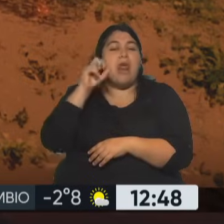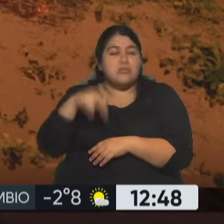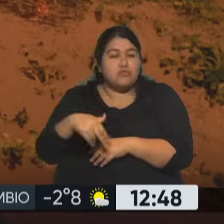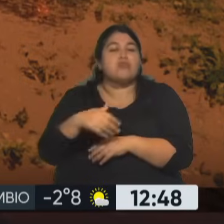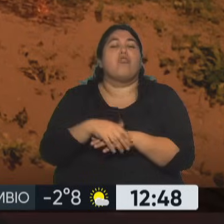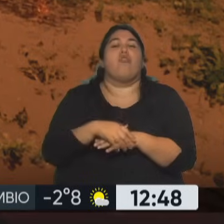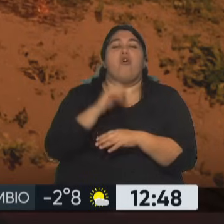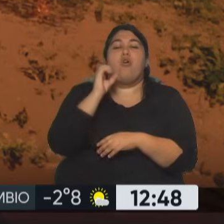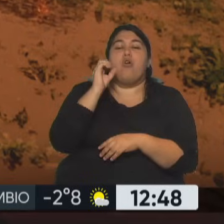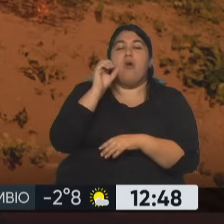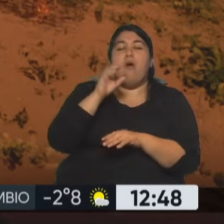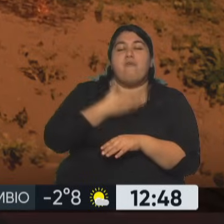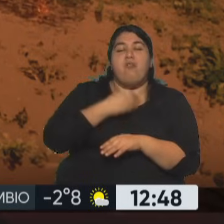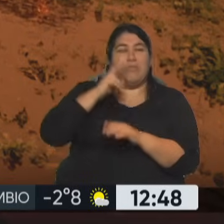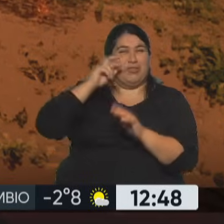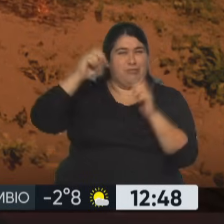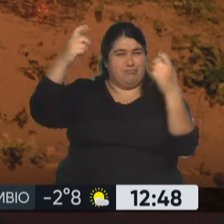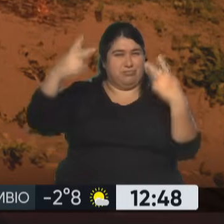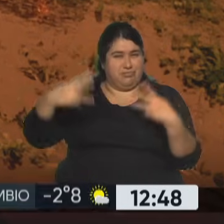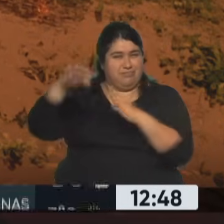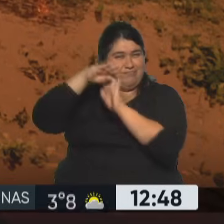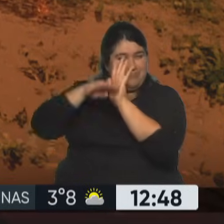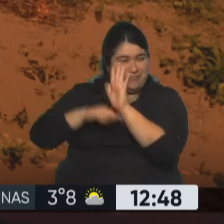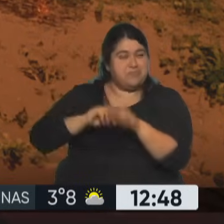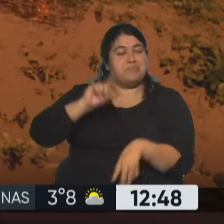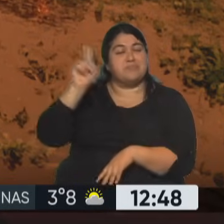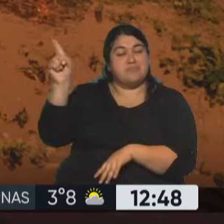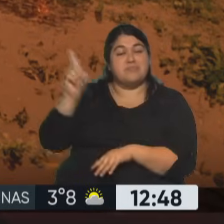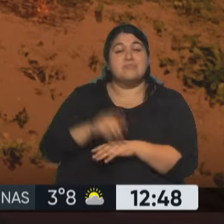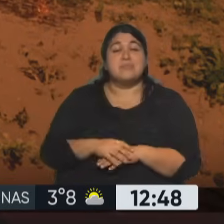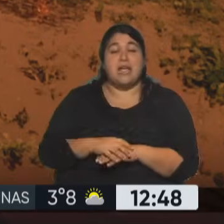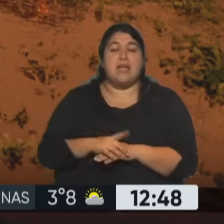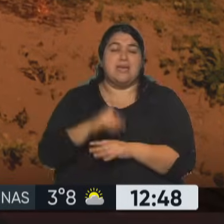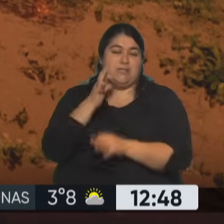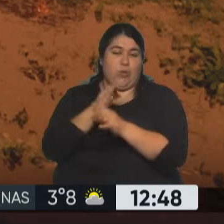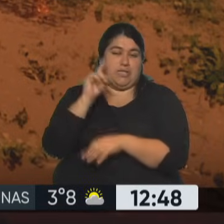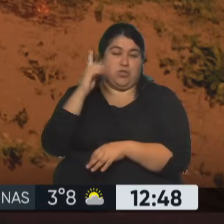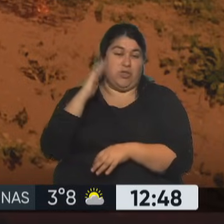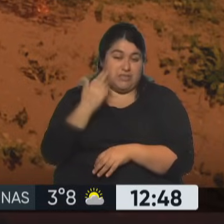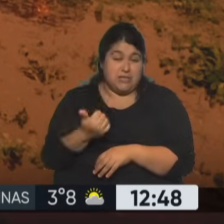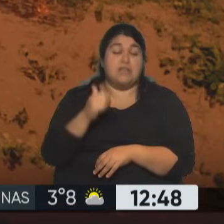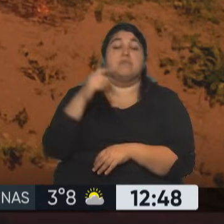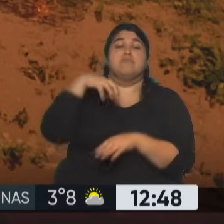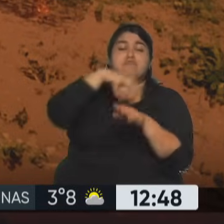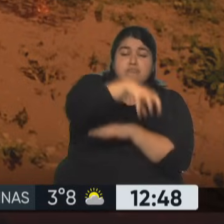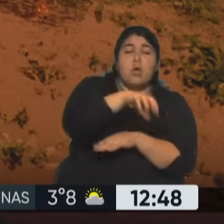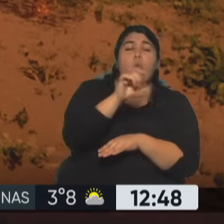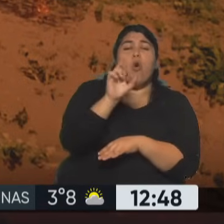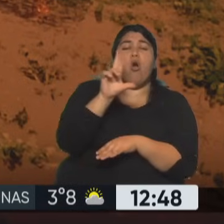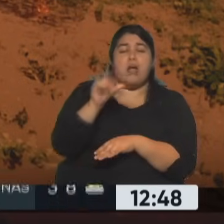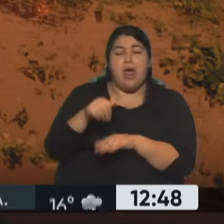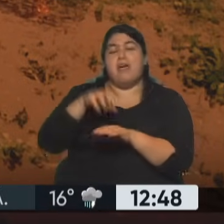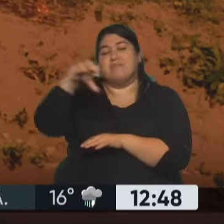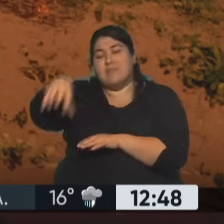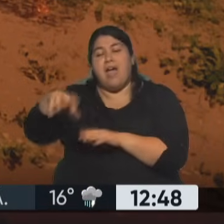Club Olimpia, Club Chacarita Platense, la escuela número 116, La Uocra, y también la agrupación Favaloro. Estos son